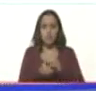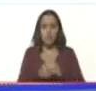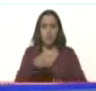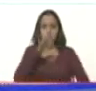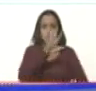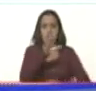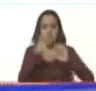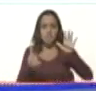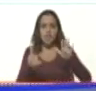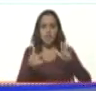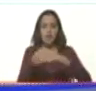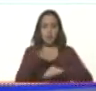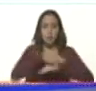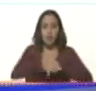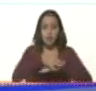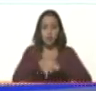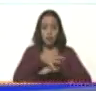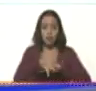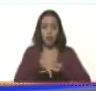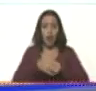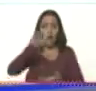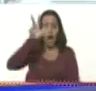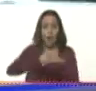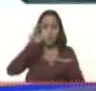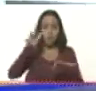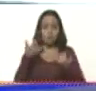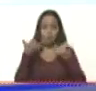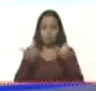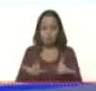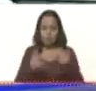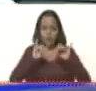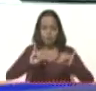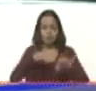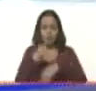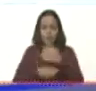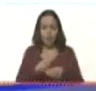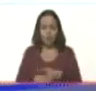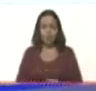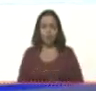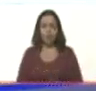25.056 petros aprobado de inmediato. Cúmplase, urgente.